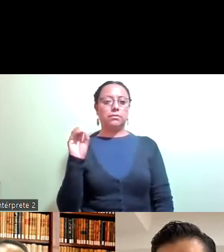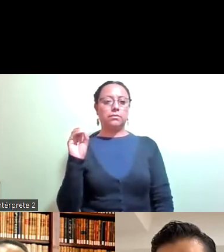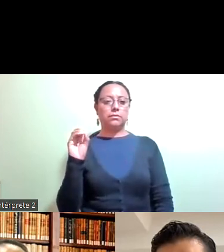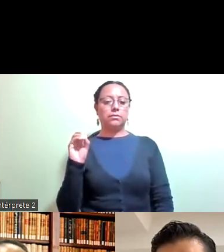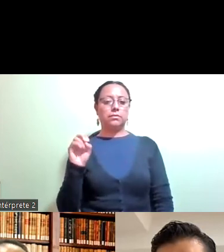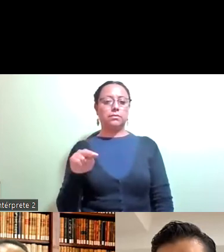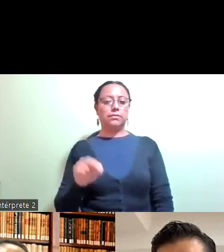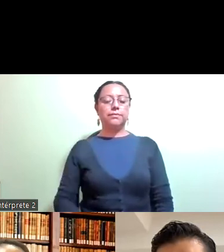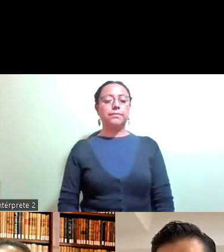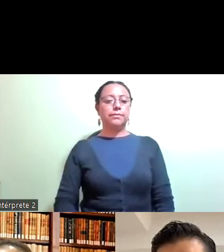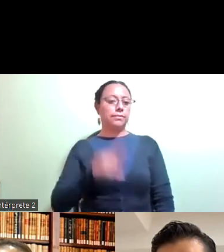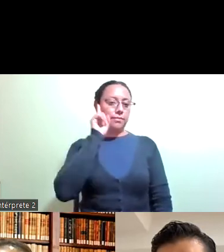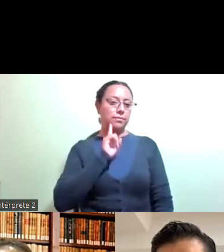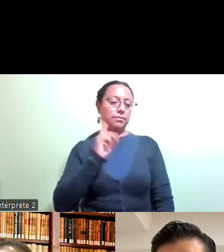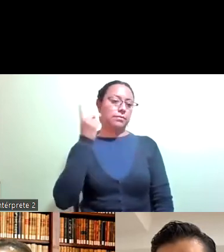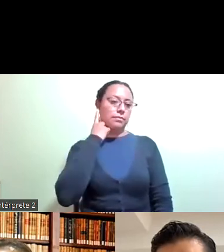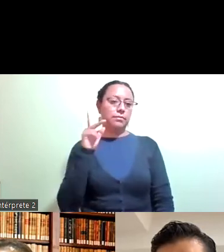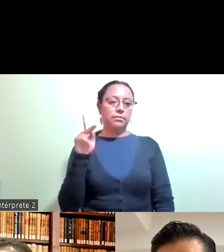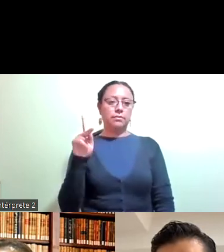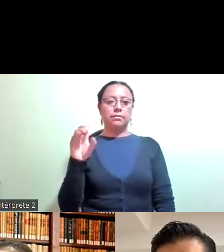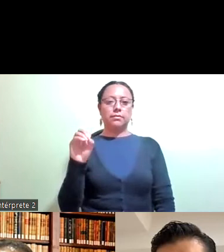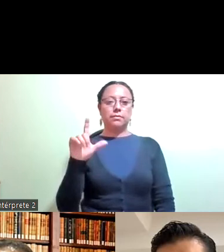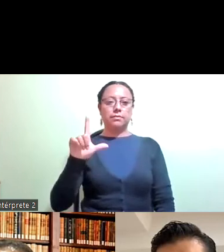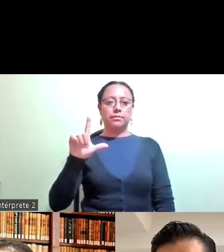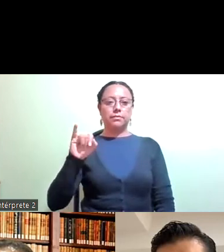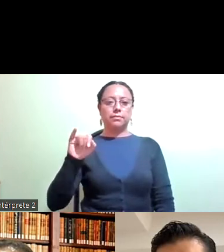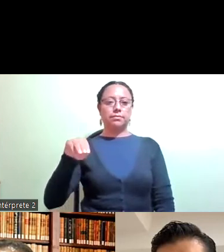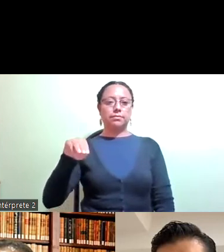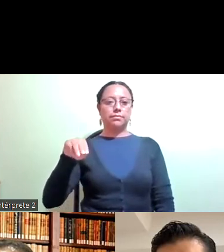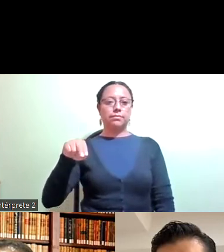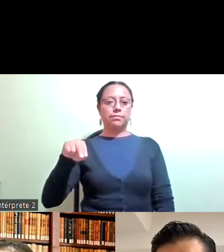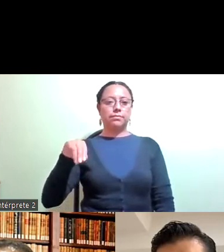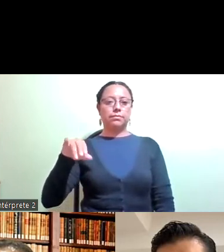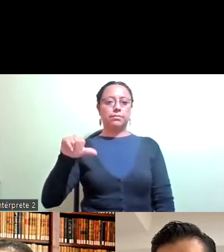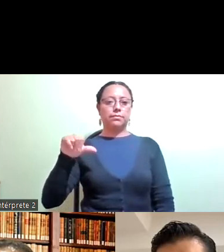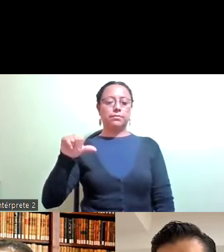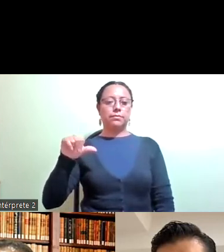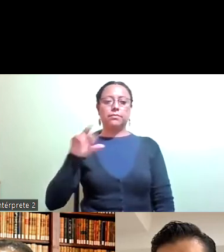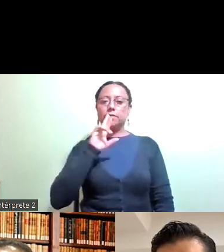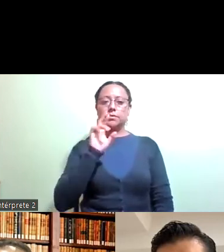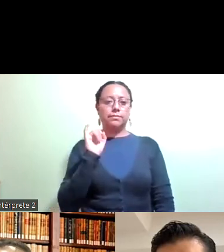Diputada Olimia Romana Sierra Bárcena. A favor.